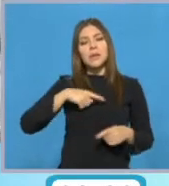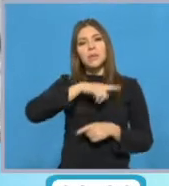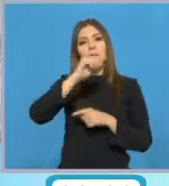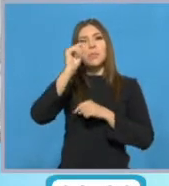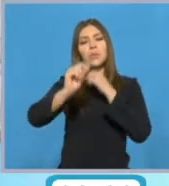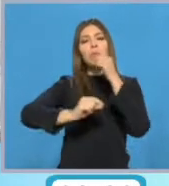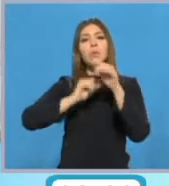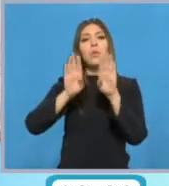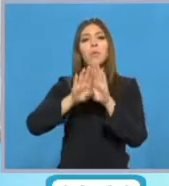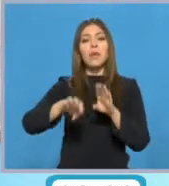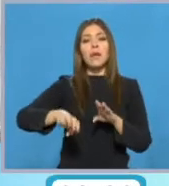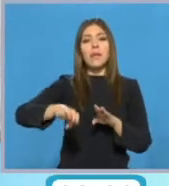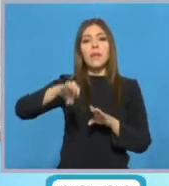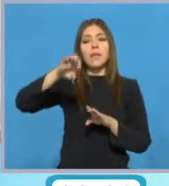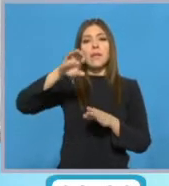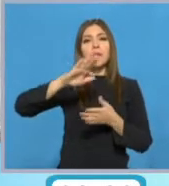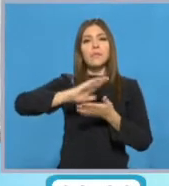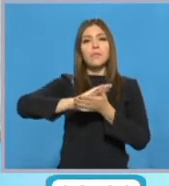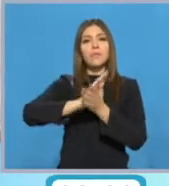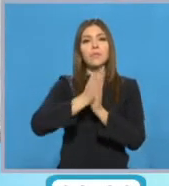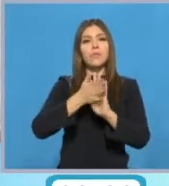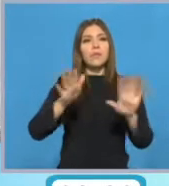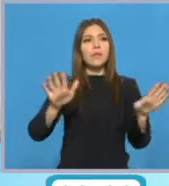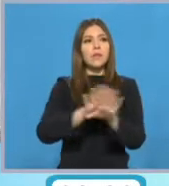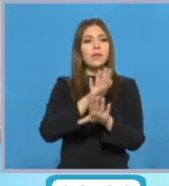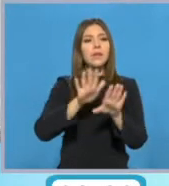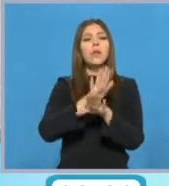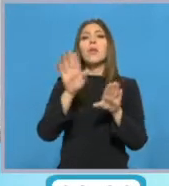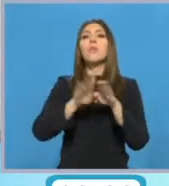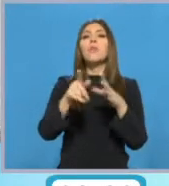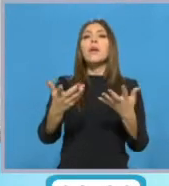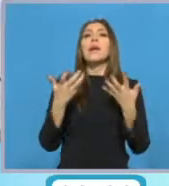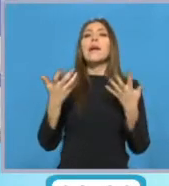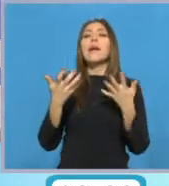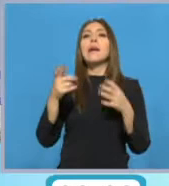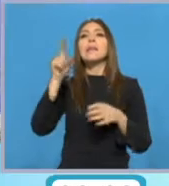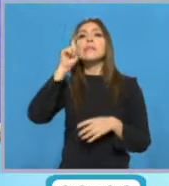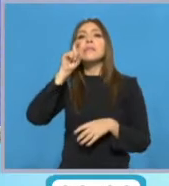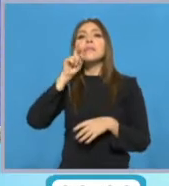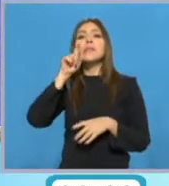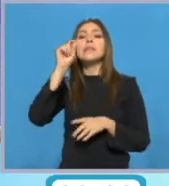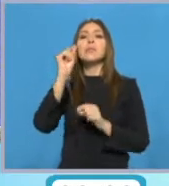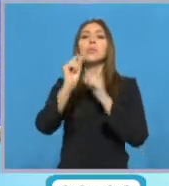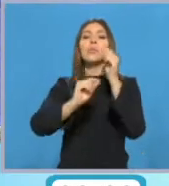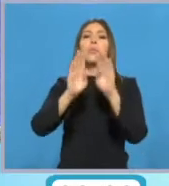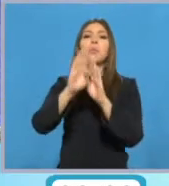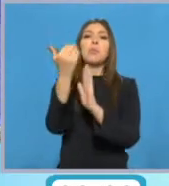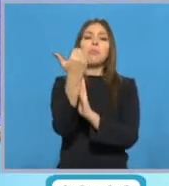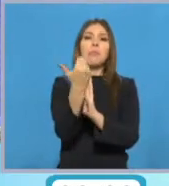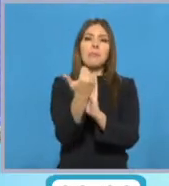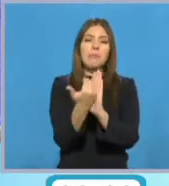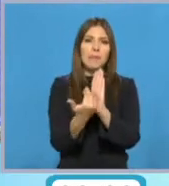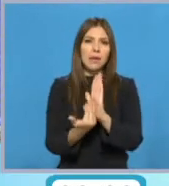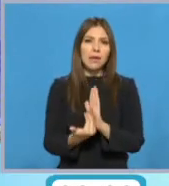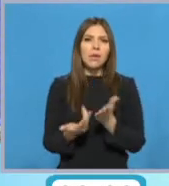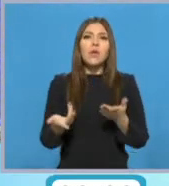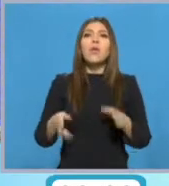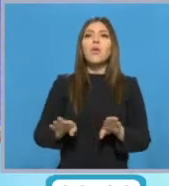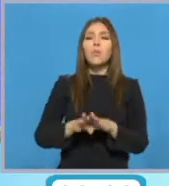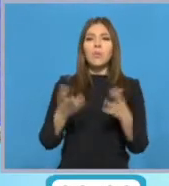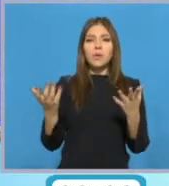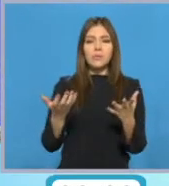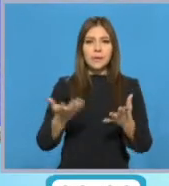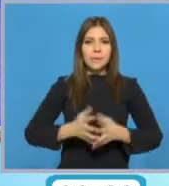la libido a lo mejor no Se está... ve disminuida. Exactamente. ¿Cómo Ay, le pueden hacer? Es esas algo personas? importante lo que comentas,